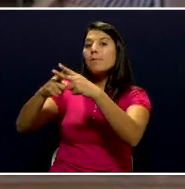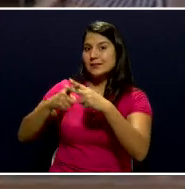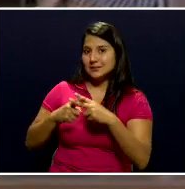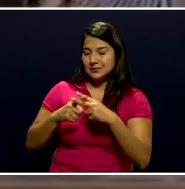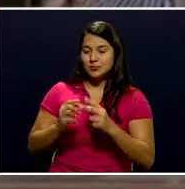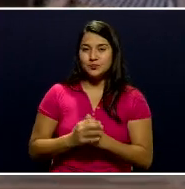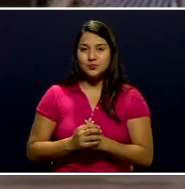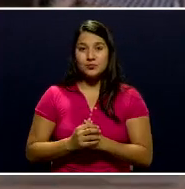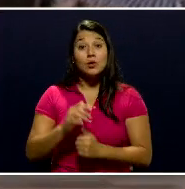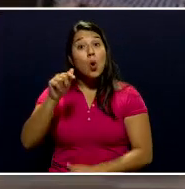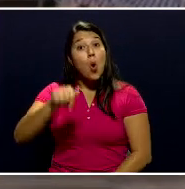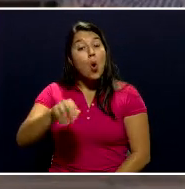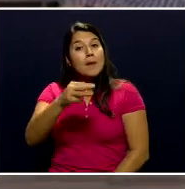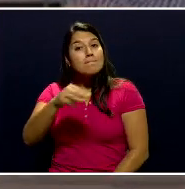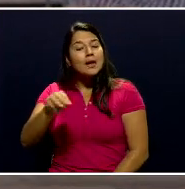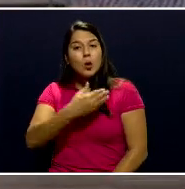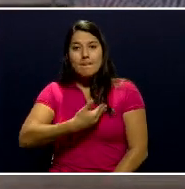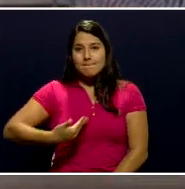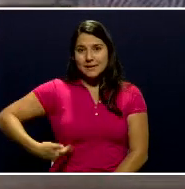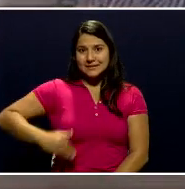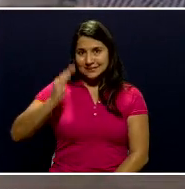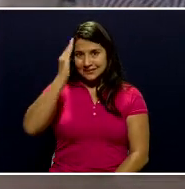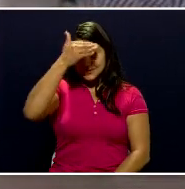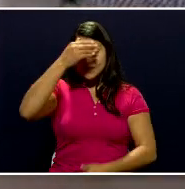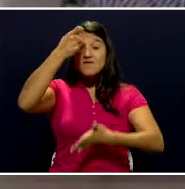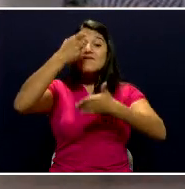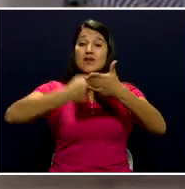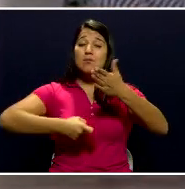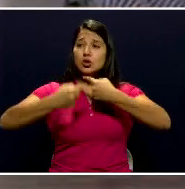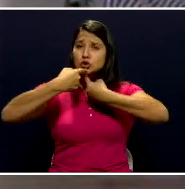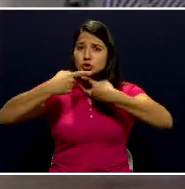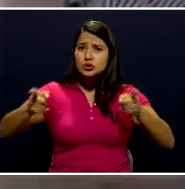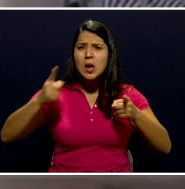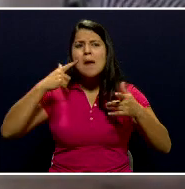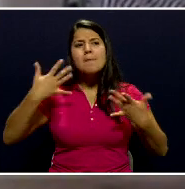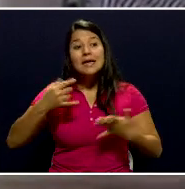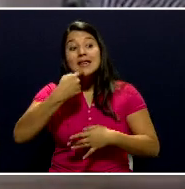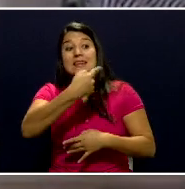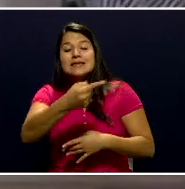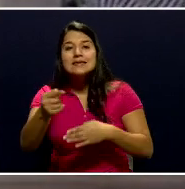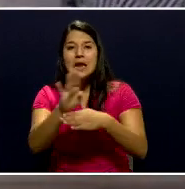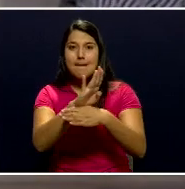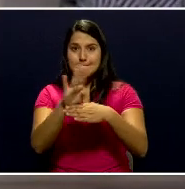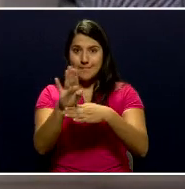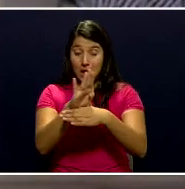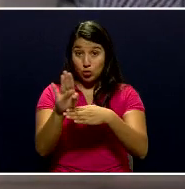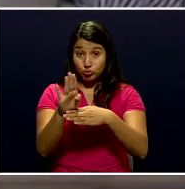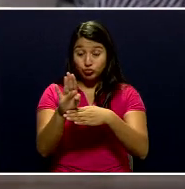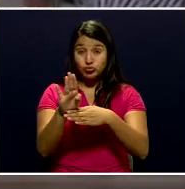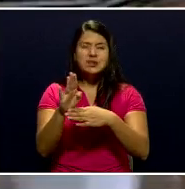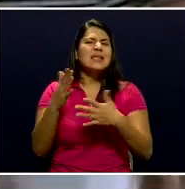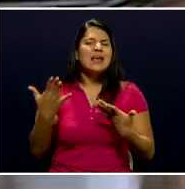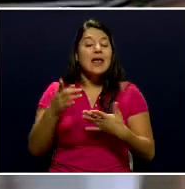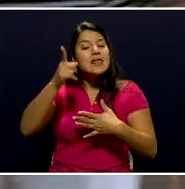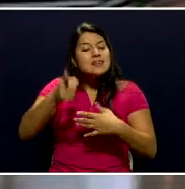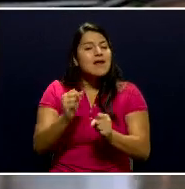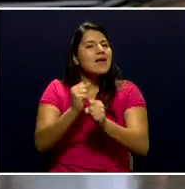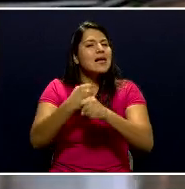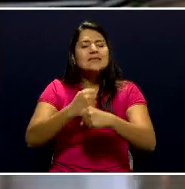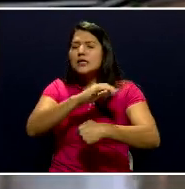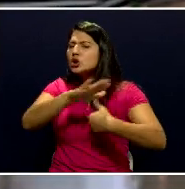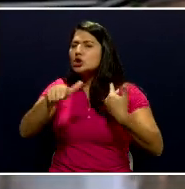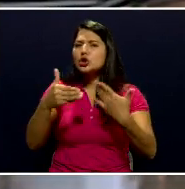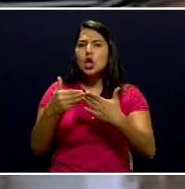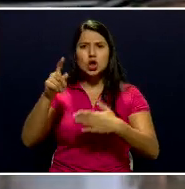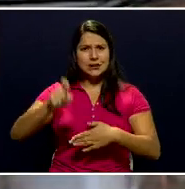Este miércoles el presidente Carlos Alvarado firmó la directriz para instruir a los bancos comerciales del Estado para que realicen todas las medidas